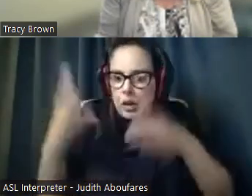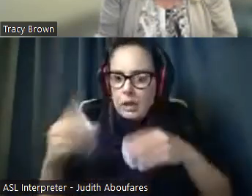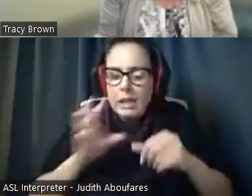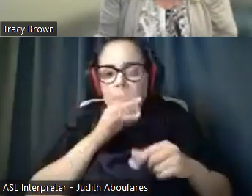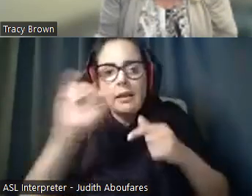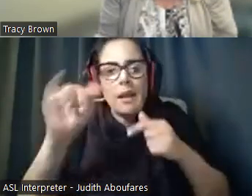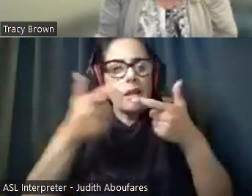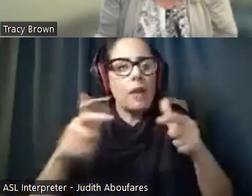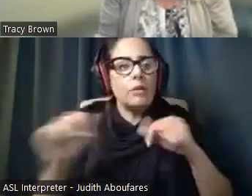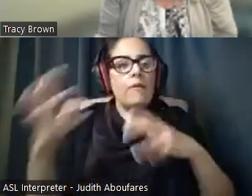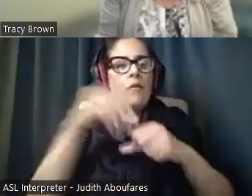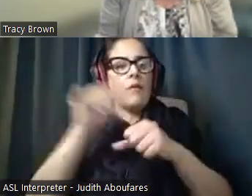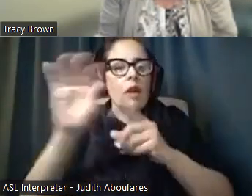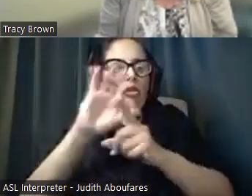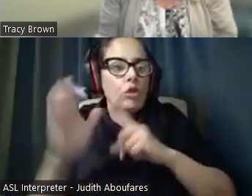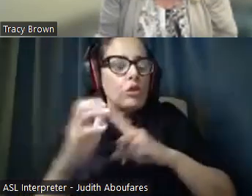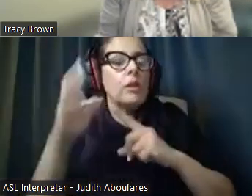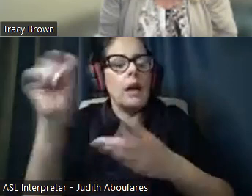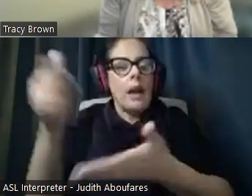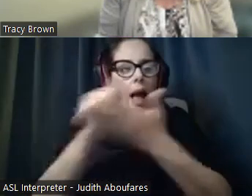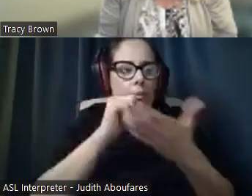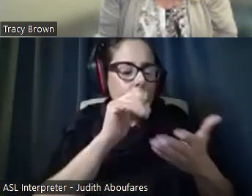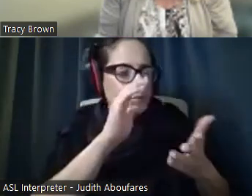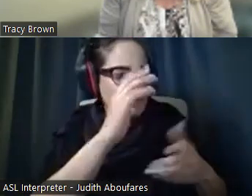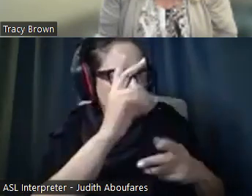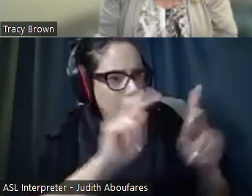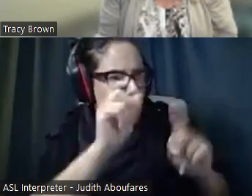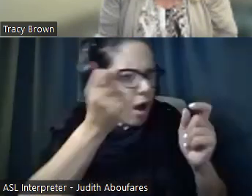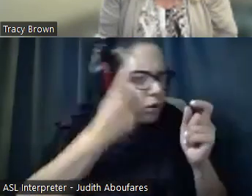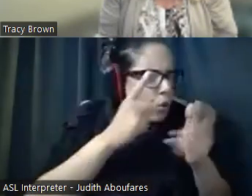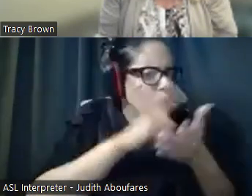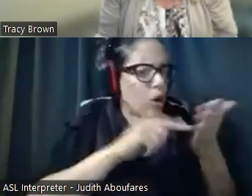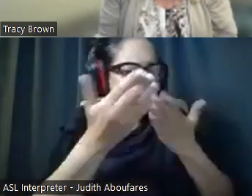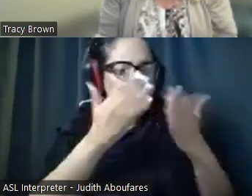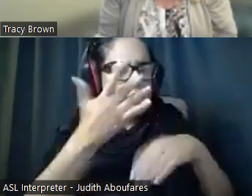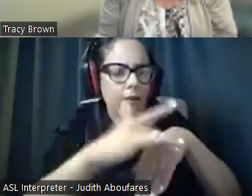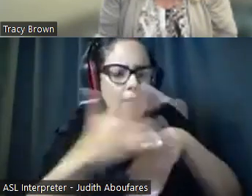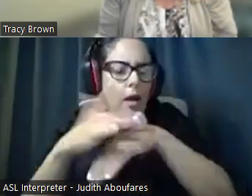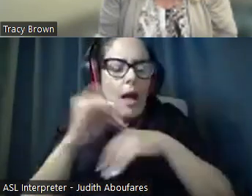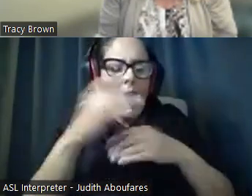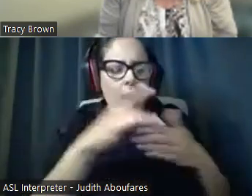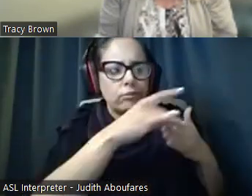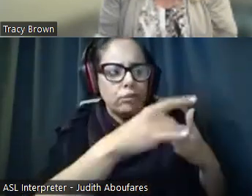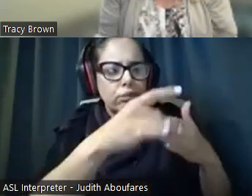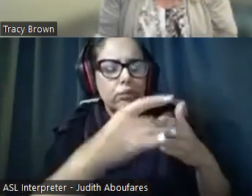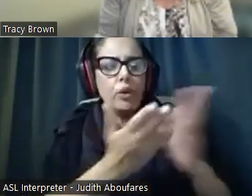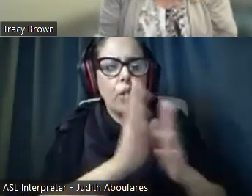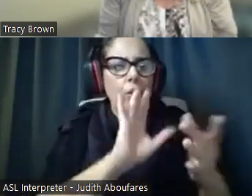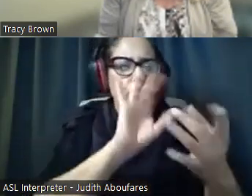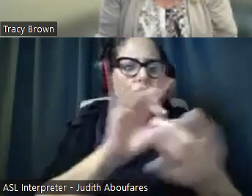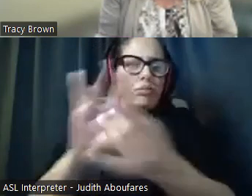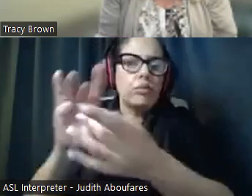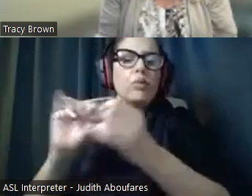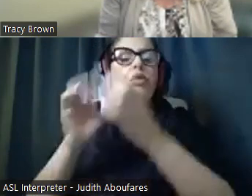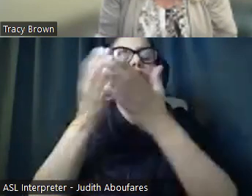1.40 y puede tener personas que hablan el idioma y sean parte de la cultura para que puedan ayudar a las personas a entender cuáles servicios están disponibles y